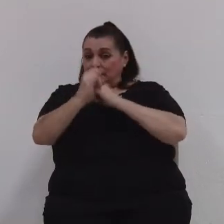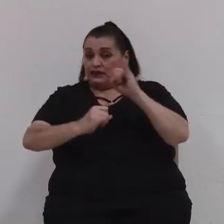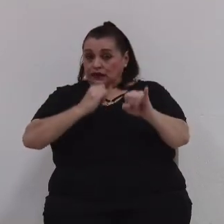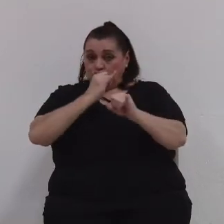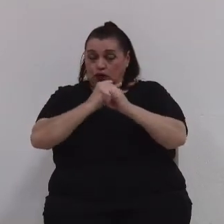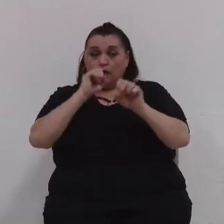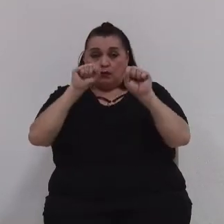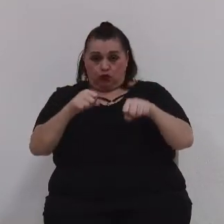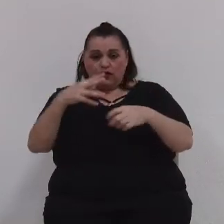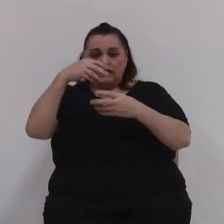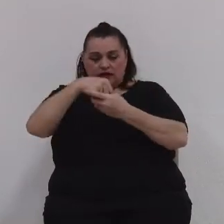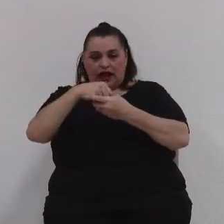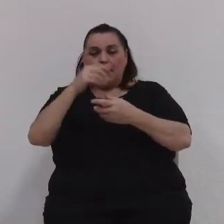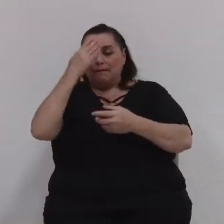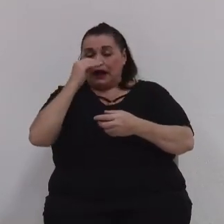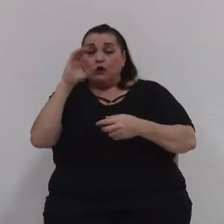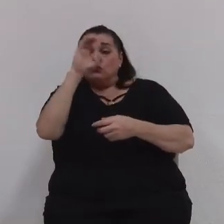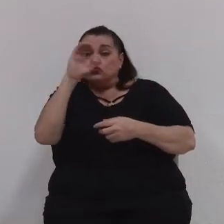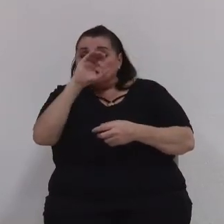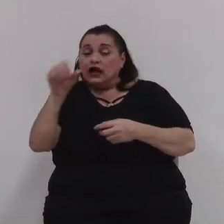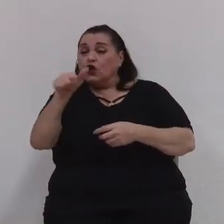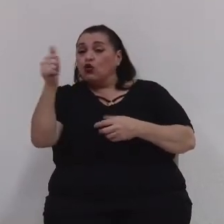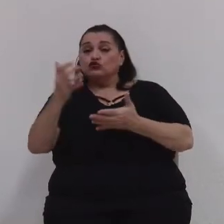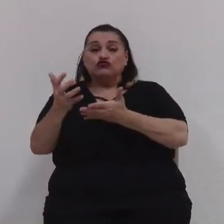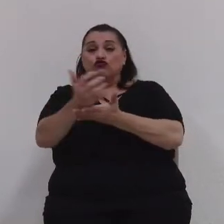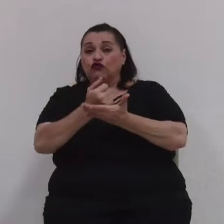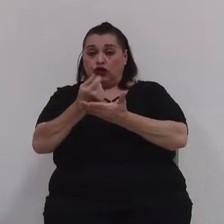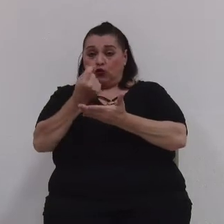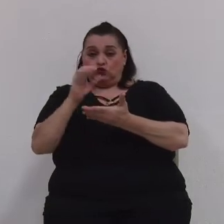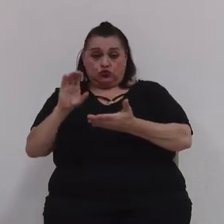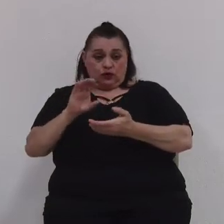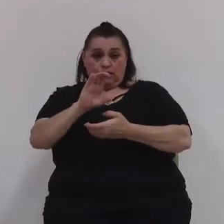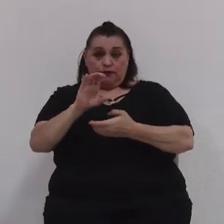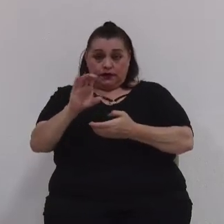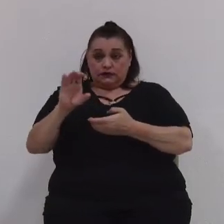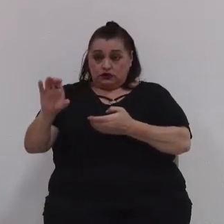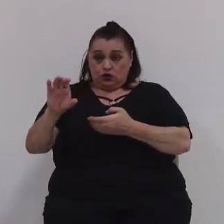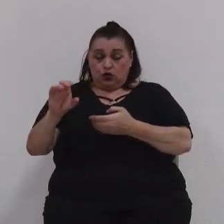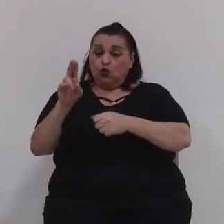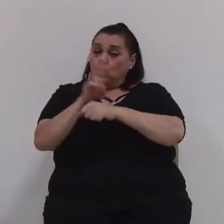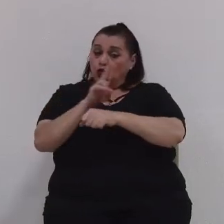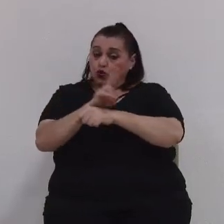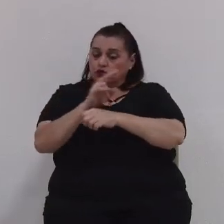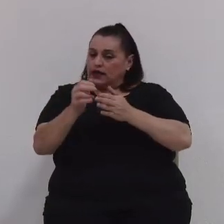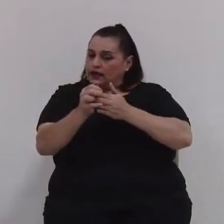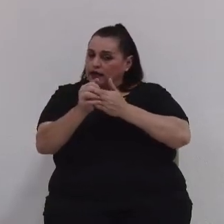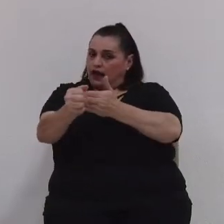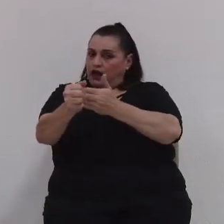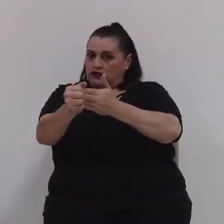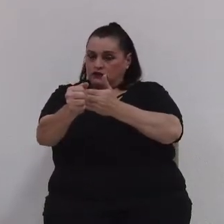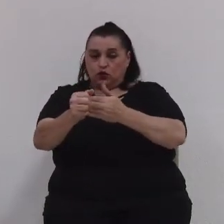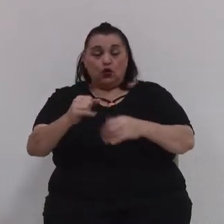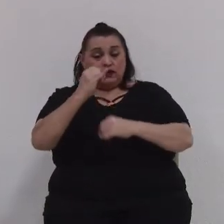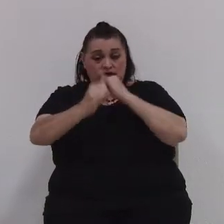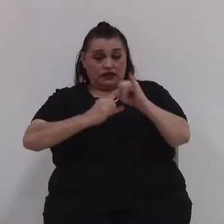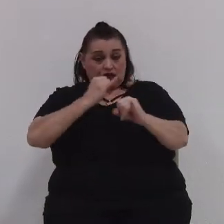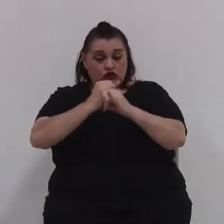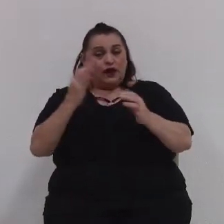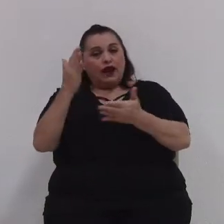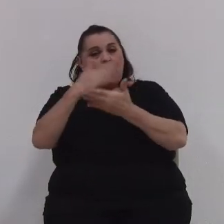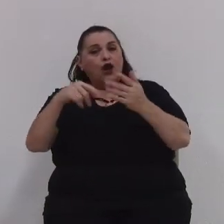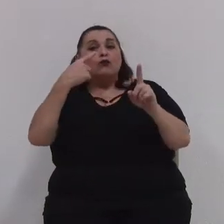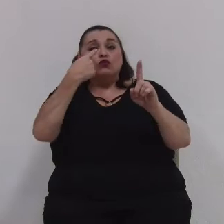para captar otro tipo de recursos, incluso que inviertan, usar nuestro liderazgo internacional para algo positivo, que